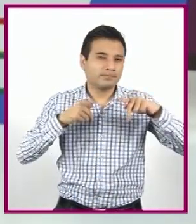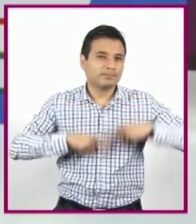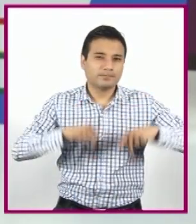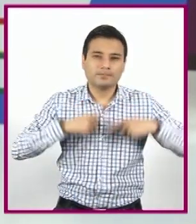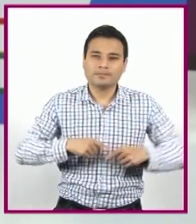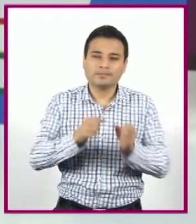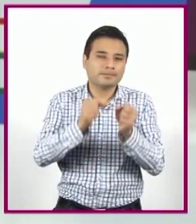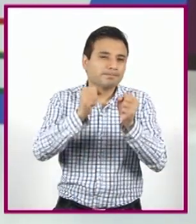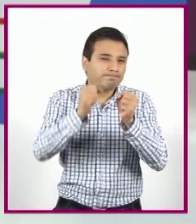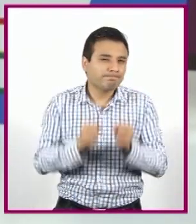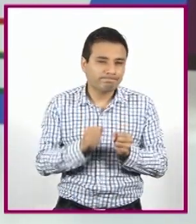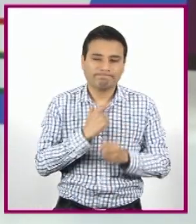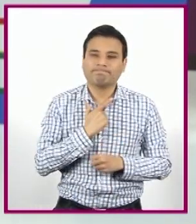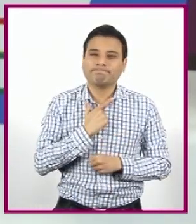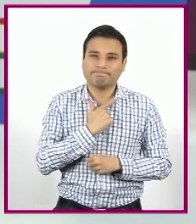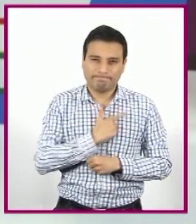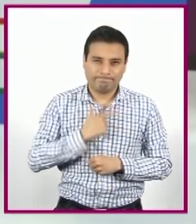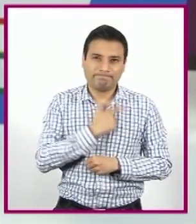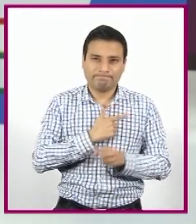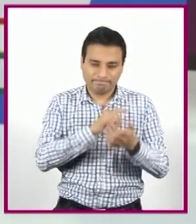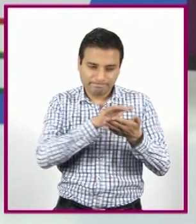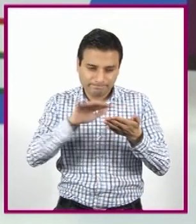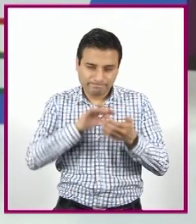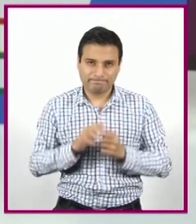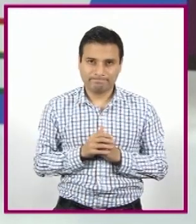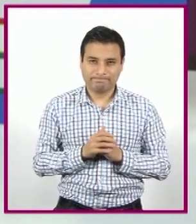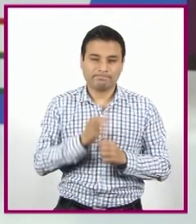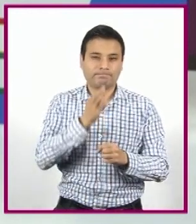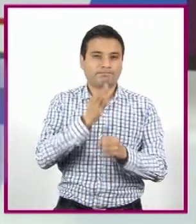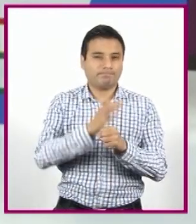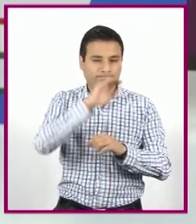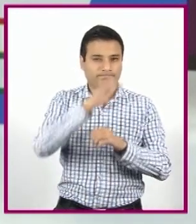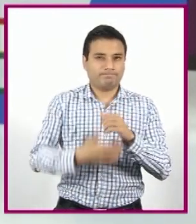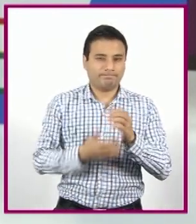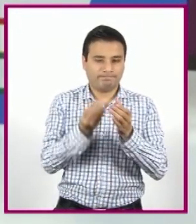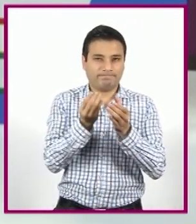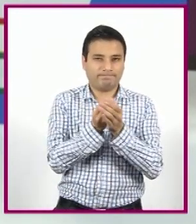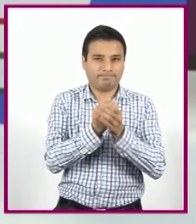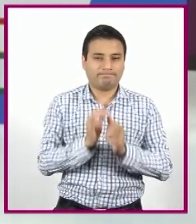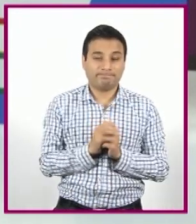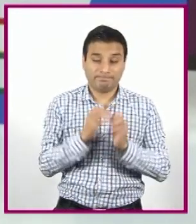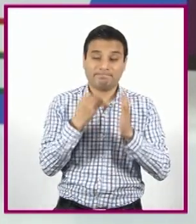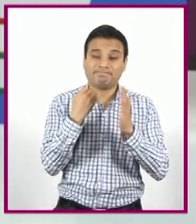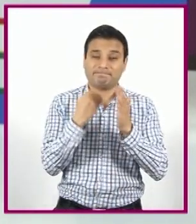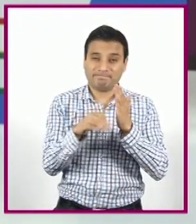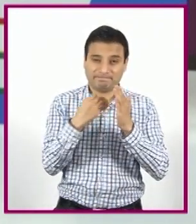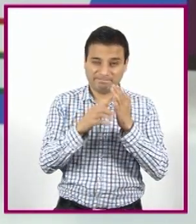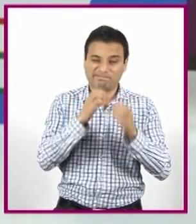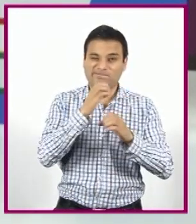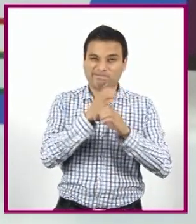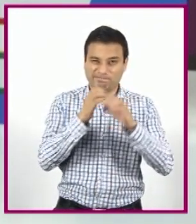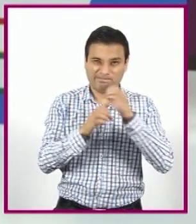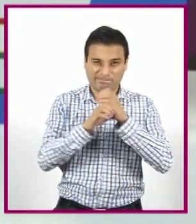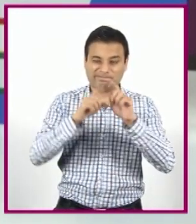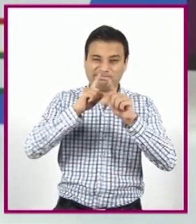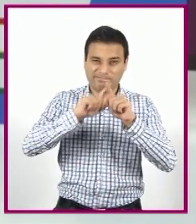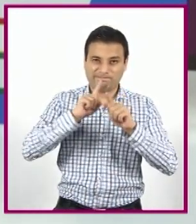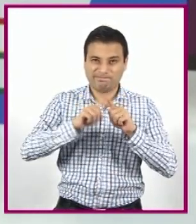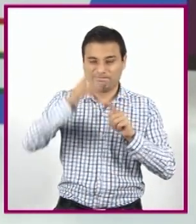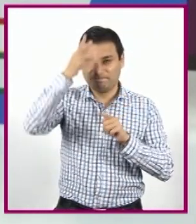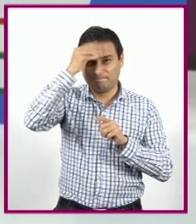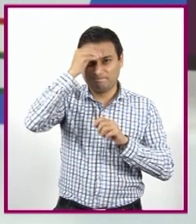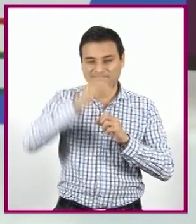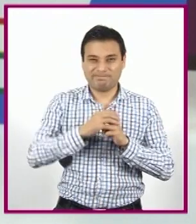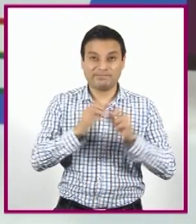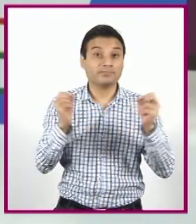más satisfechos. Pero por ahora terminamos. Pero aún nos queda mucho por explorar y descubrir.